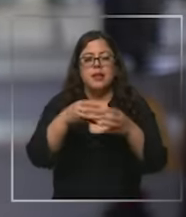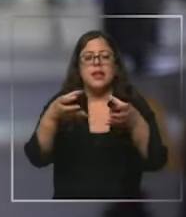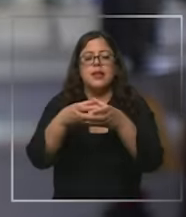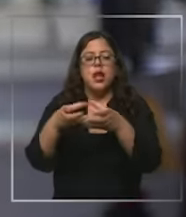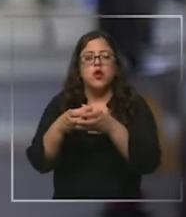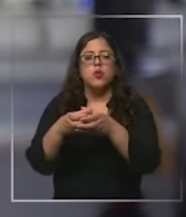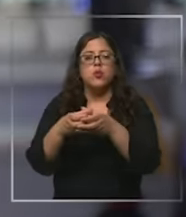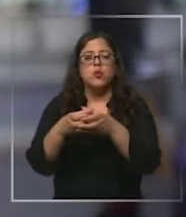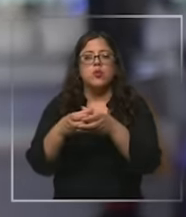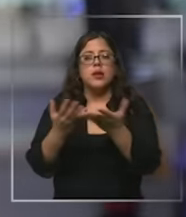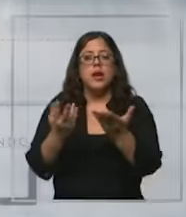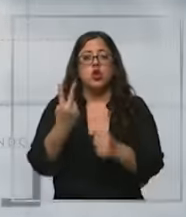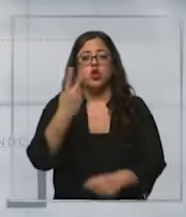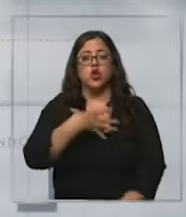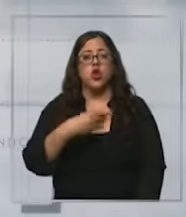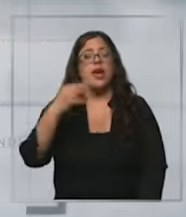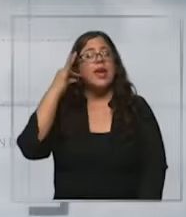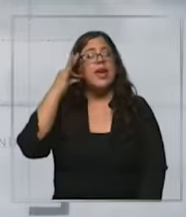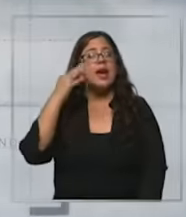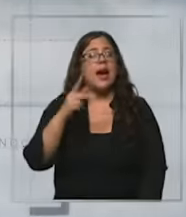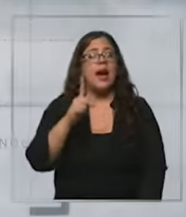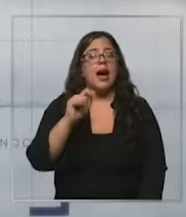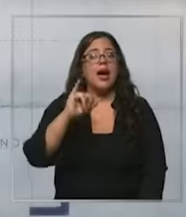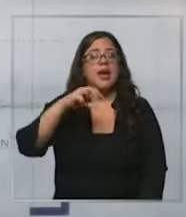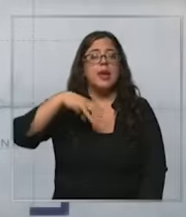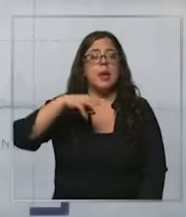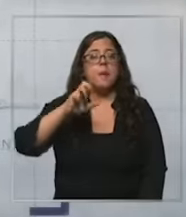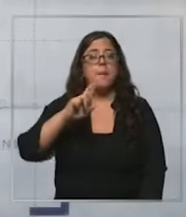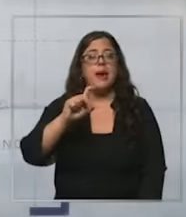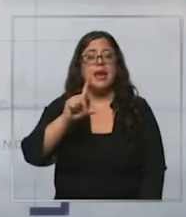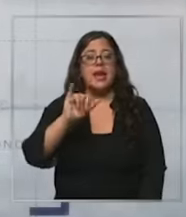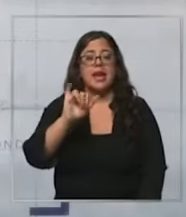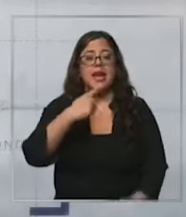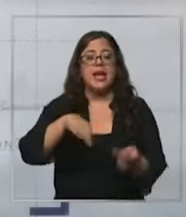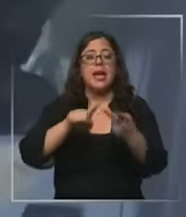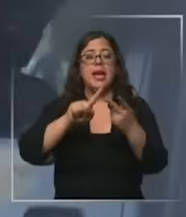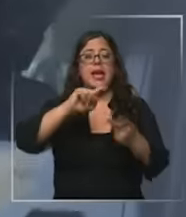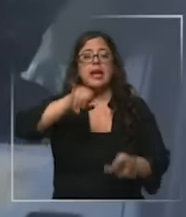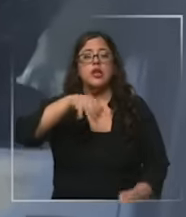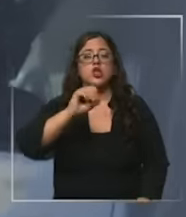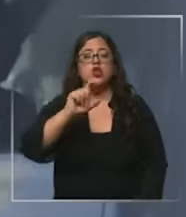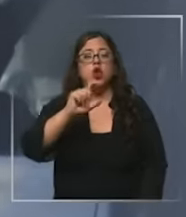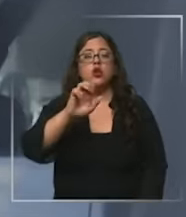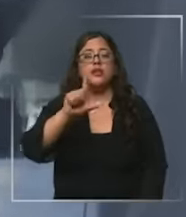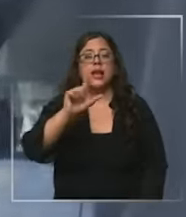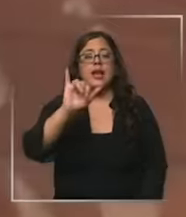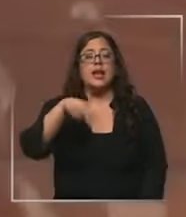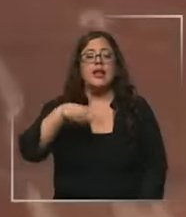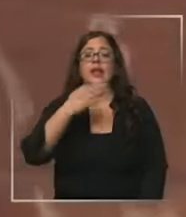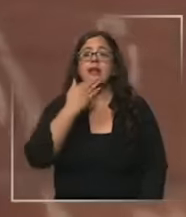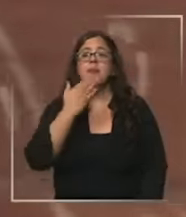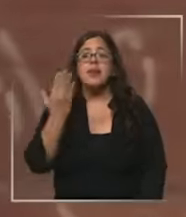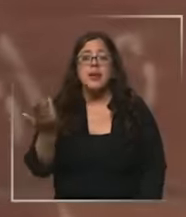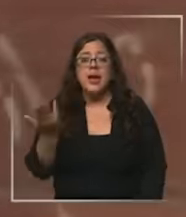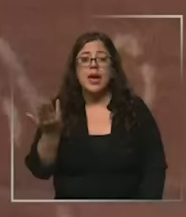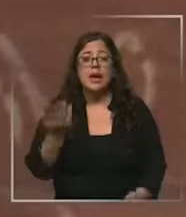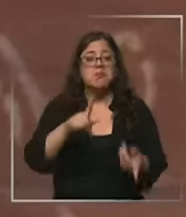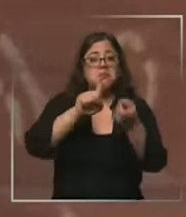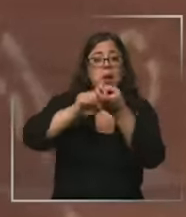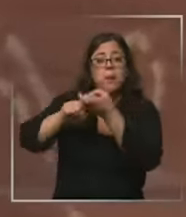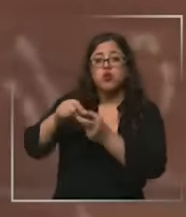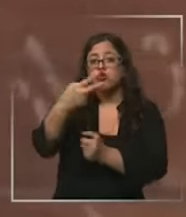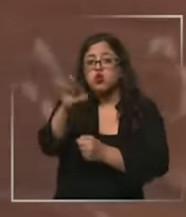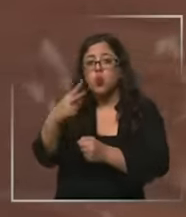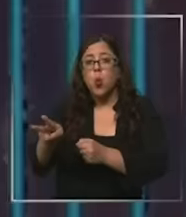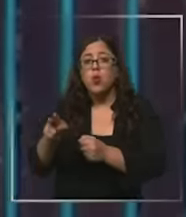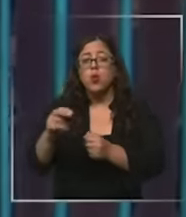que integrarían sus dos hijas, Kimberly y Jocelyn, junto a sus respectivos maridos, casi como una familia de la mafia,